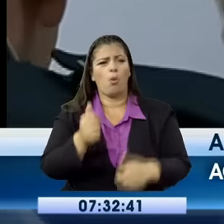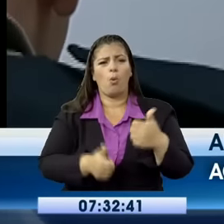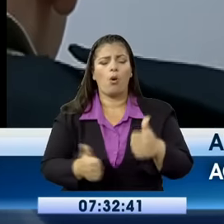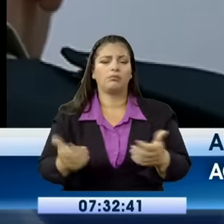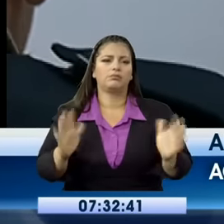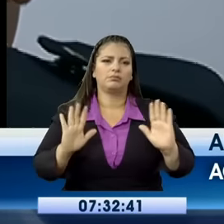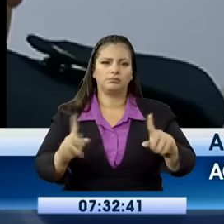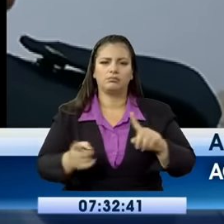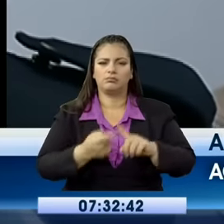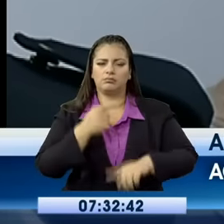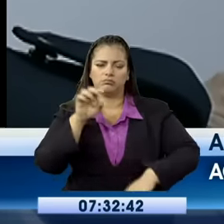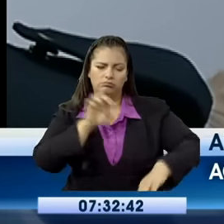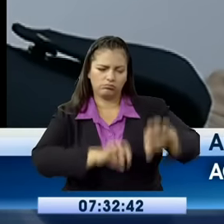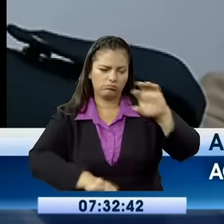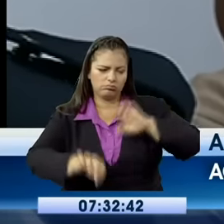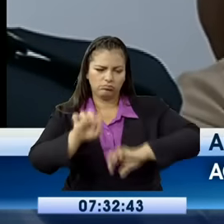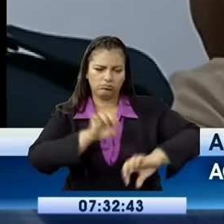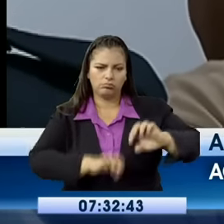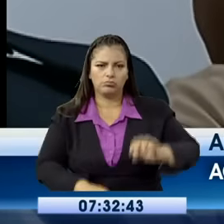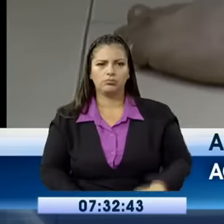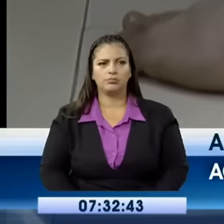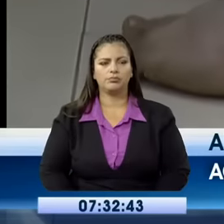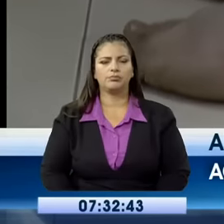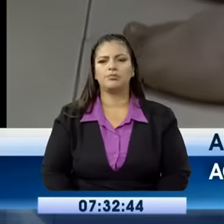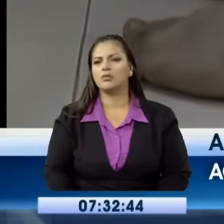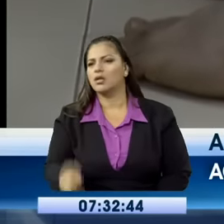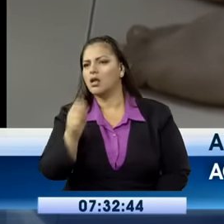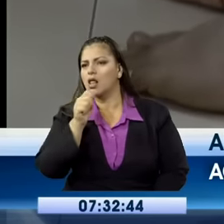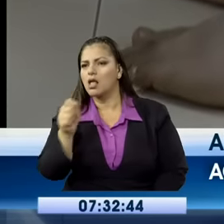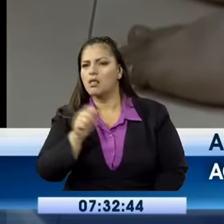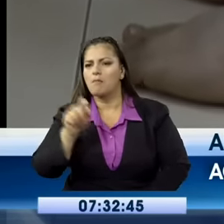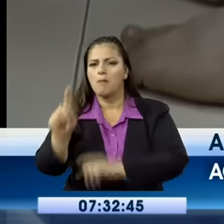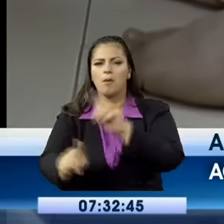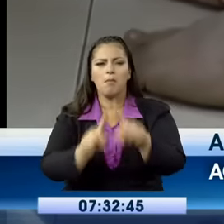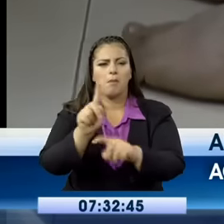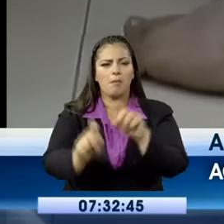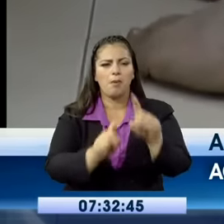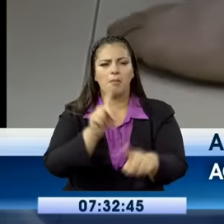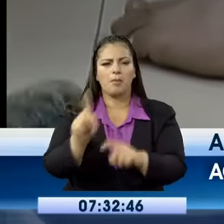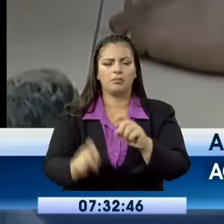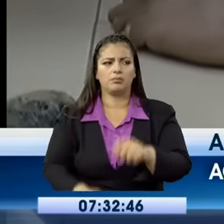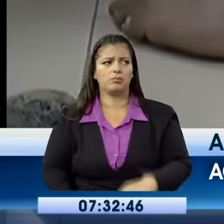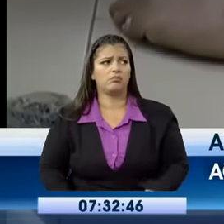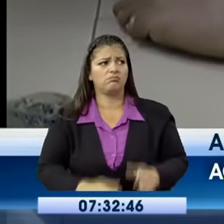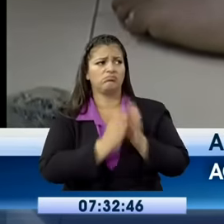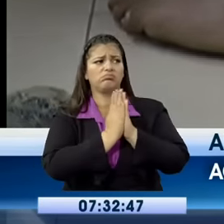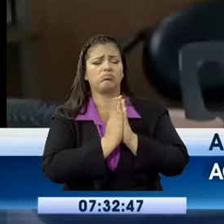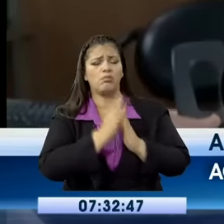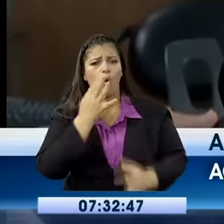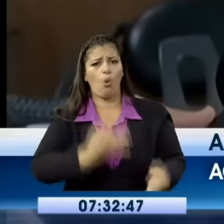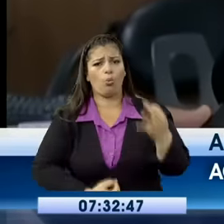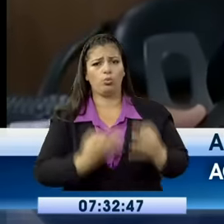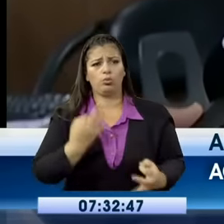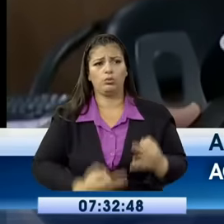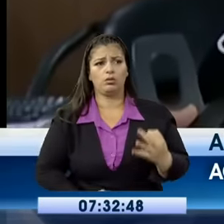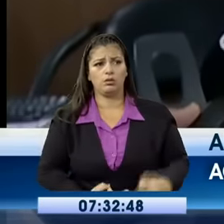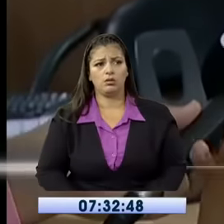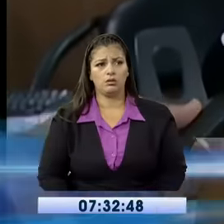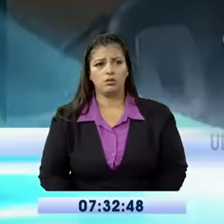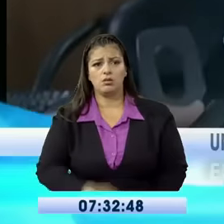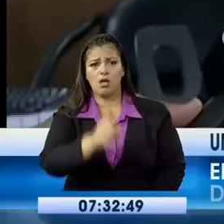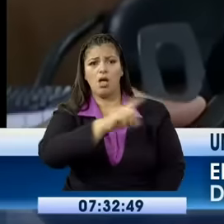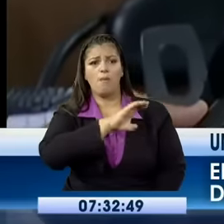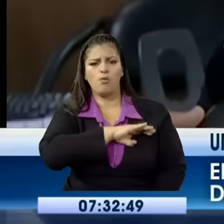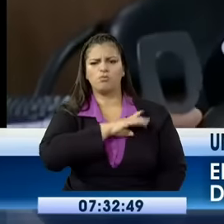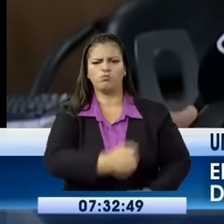valoraciones médicas y las entrevistas respectivas a cada una de las partes nosotros pedimos justicia que sea haga justicia porque ellos por más